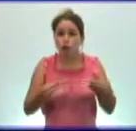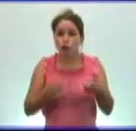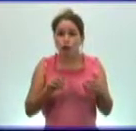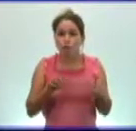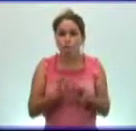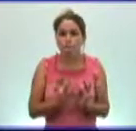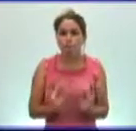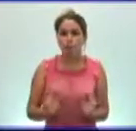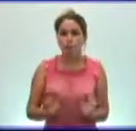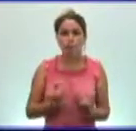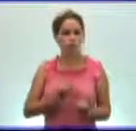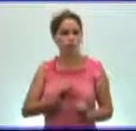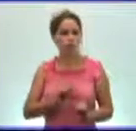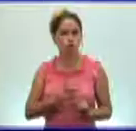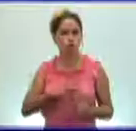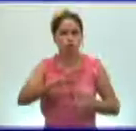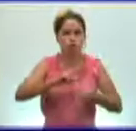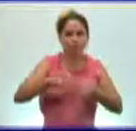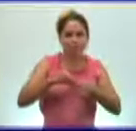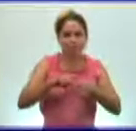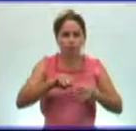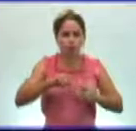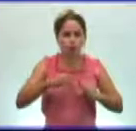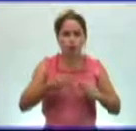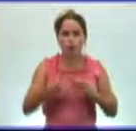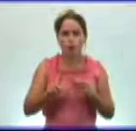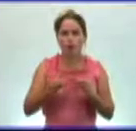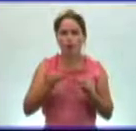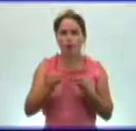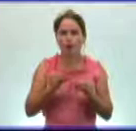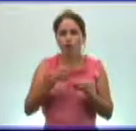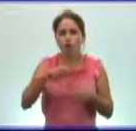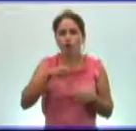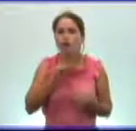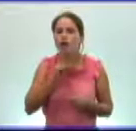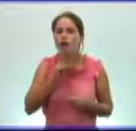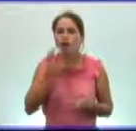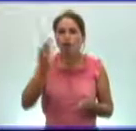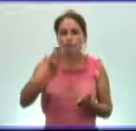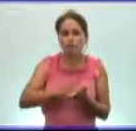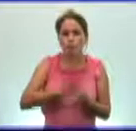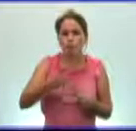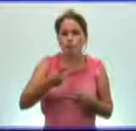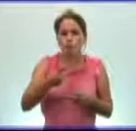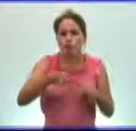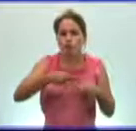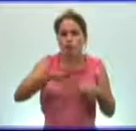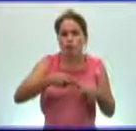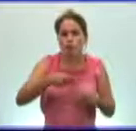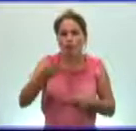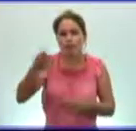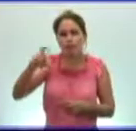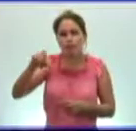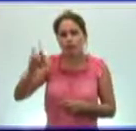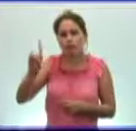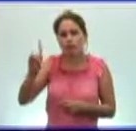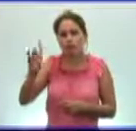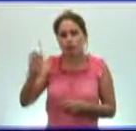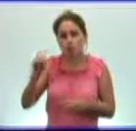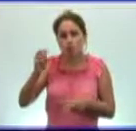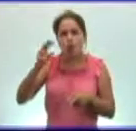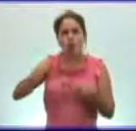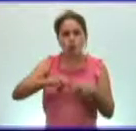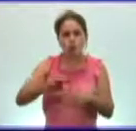no metálicos en agua. Se nombran con la palabra ácido y el nombre del anión del no